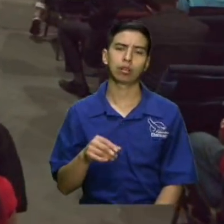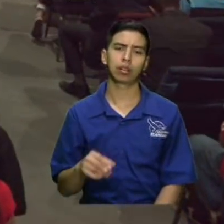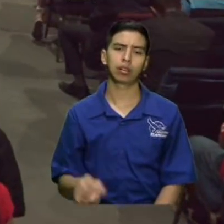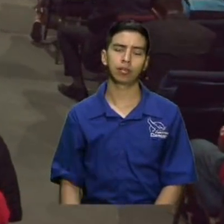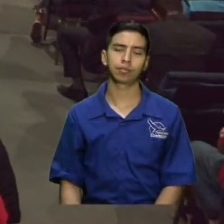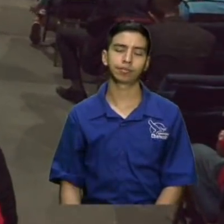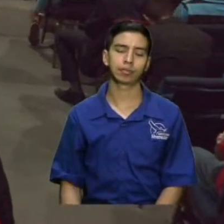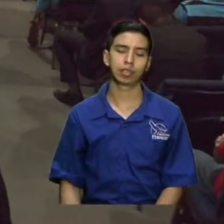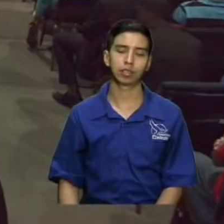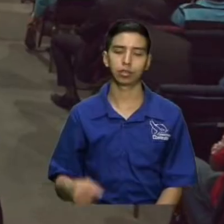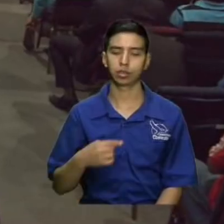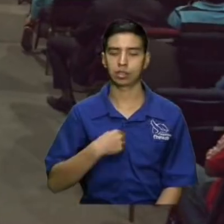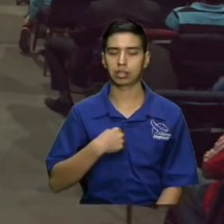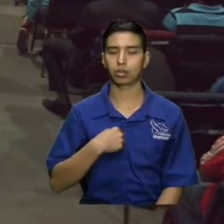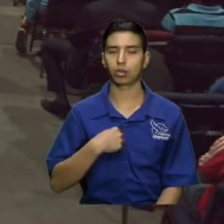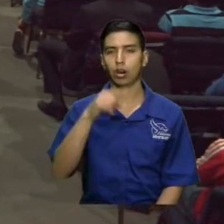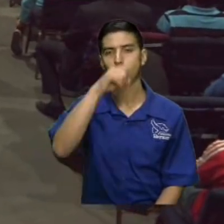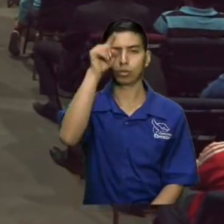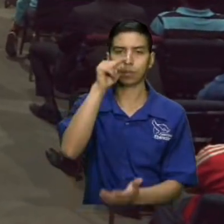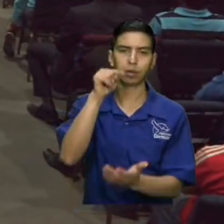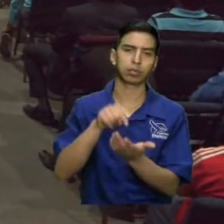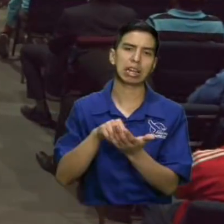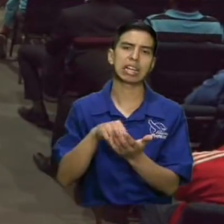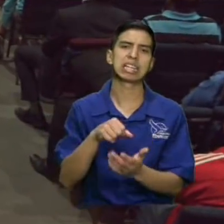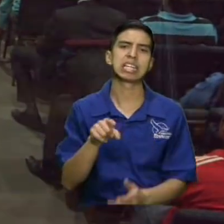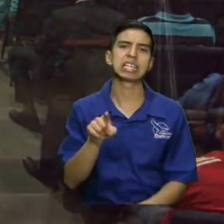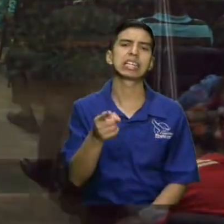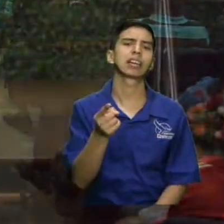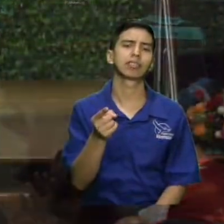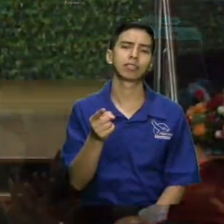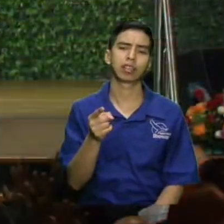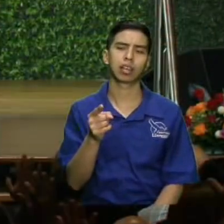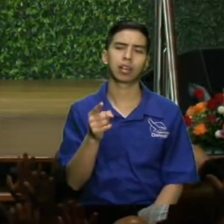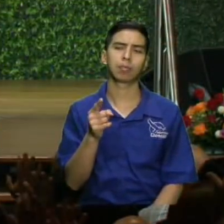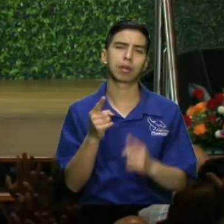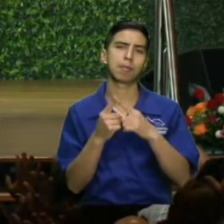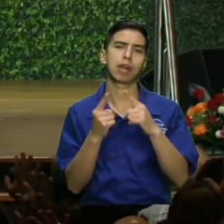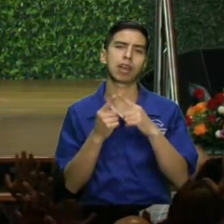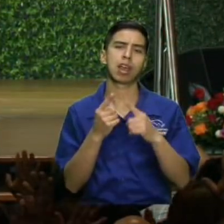¿Quiénes son el primer hijo de su mamá?